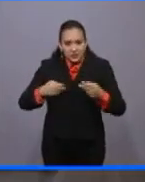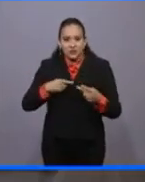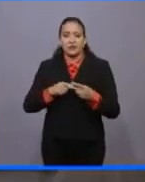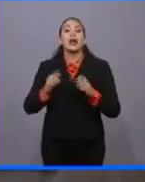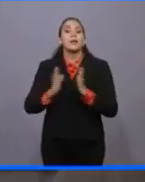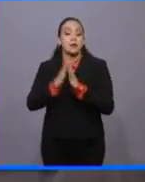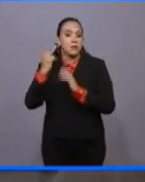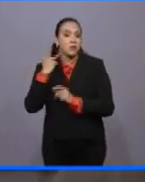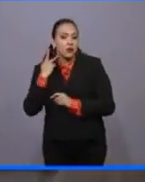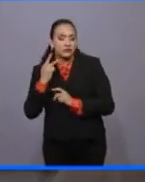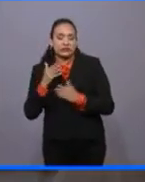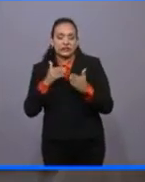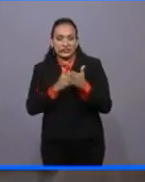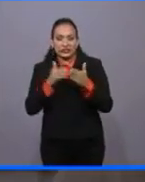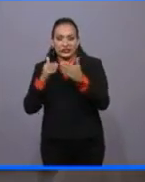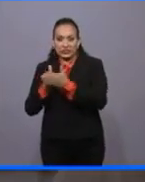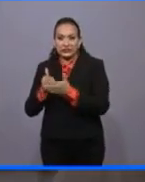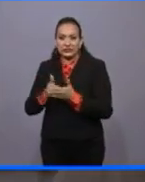participación política,